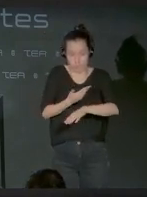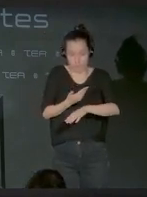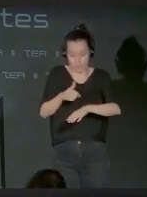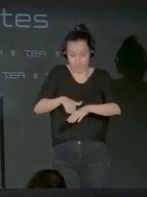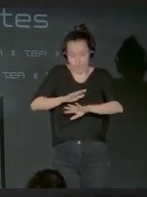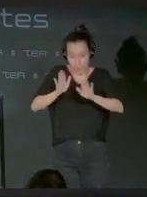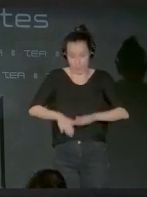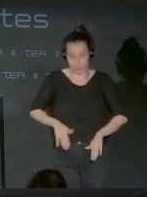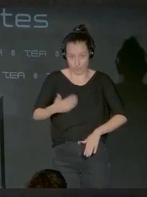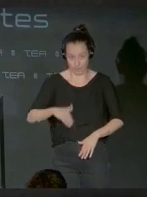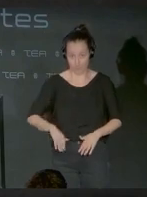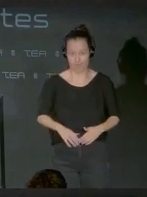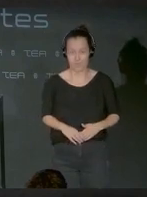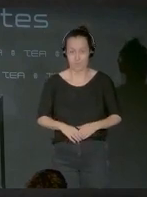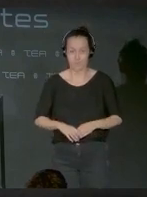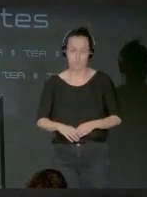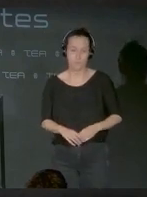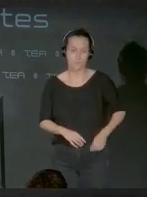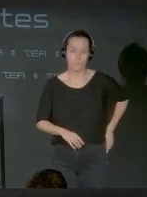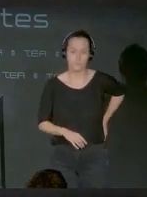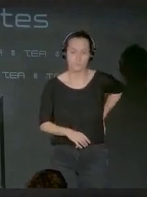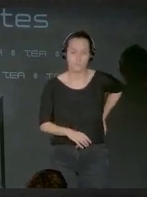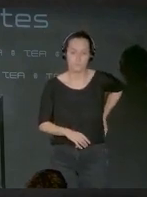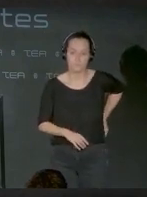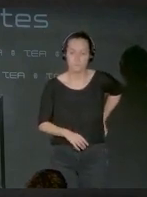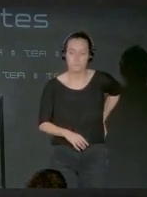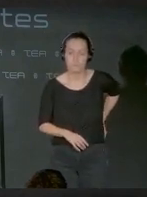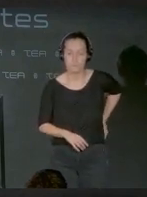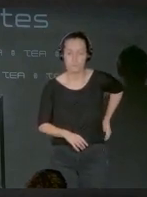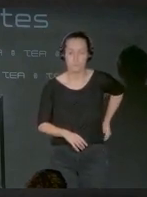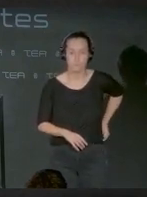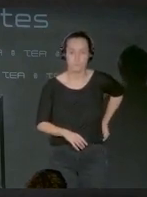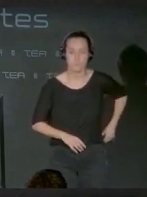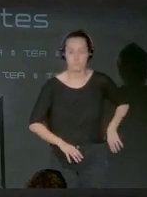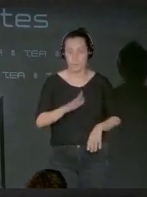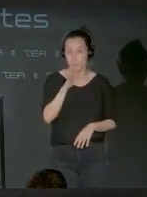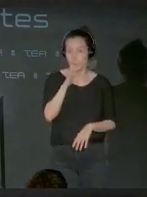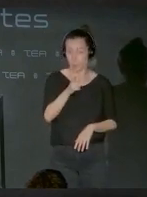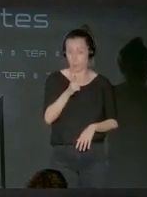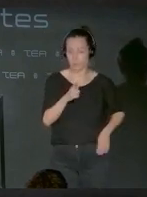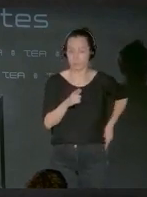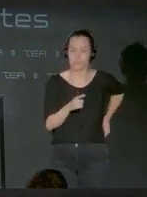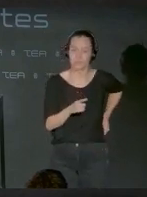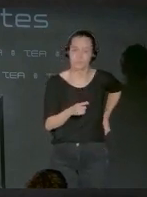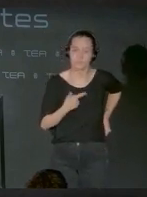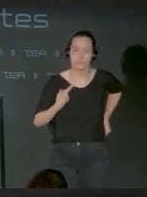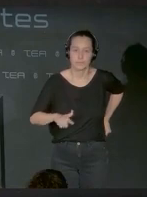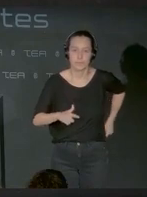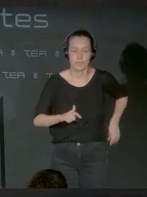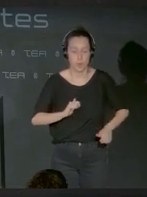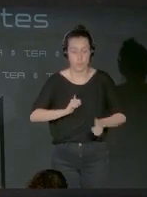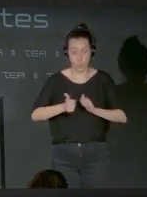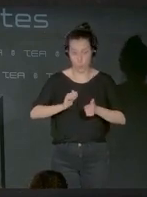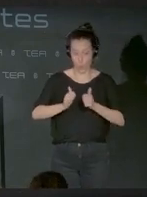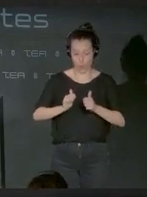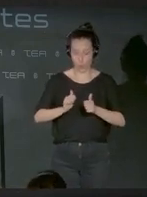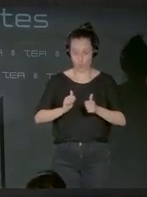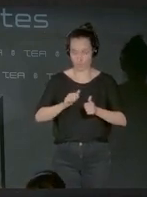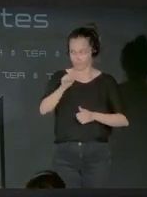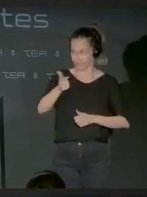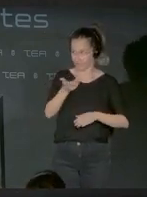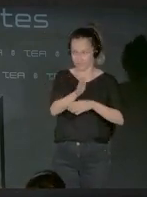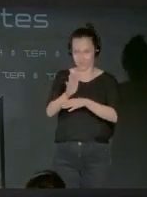por ello el sector del videojuego Pues que está hoy presente Aquí se siente